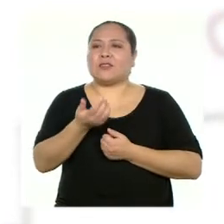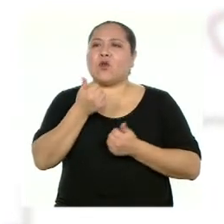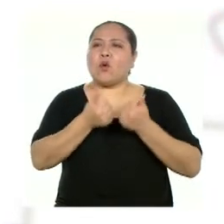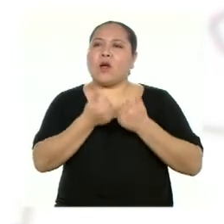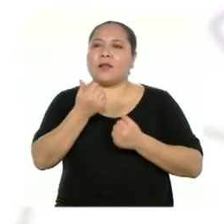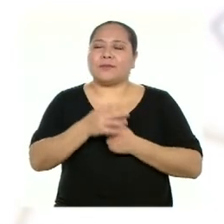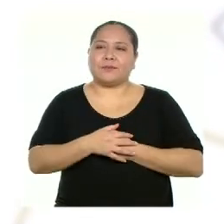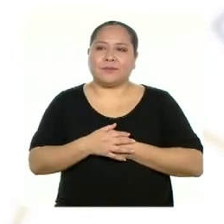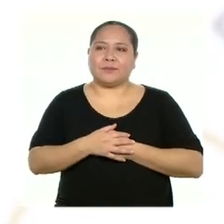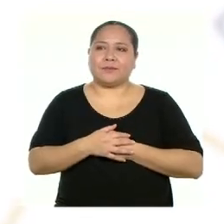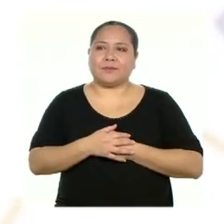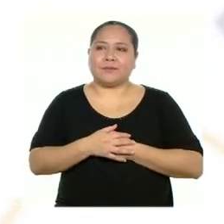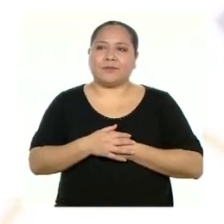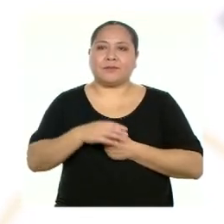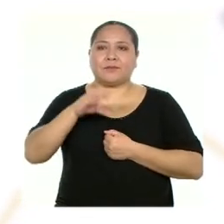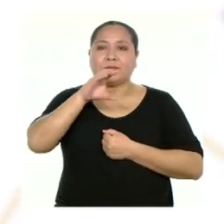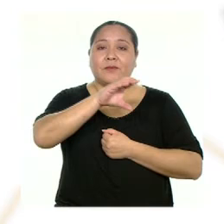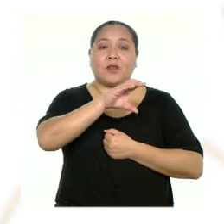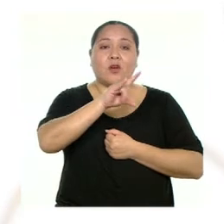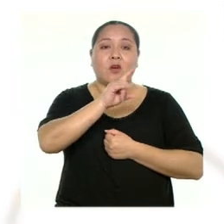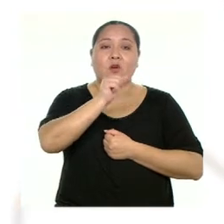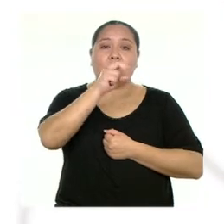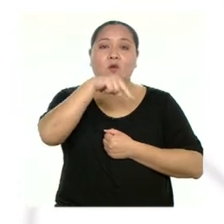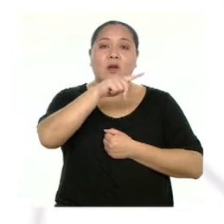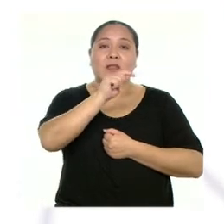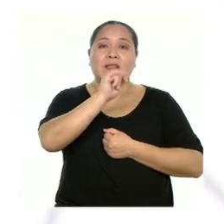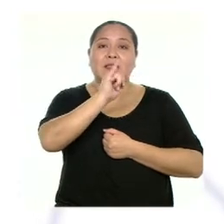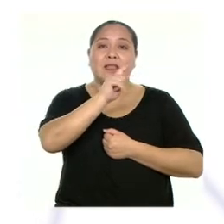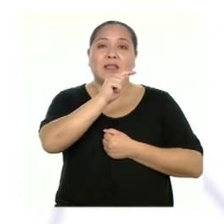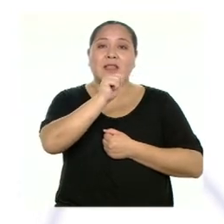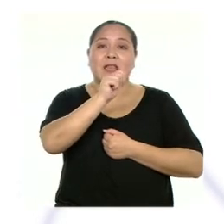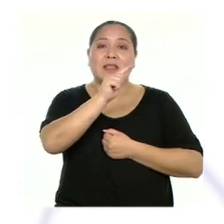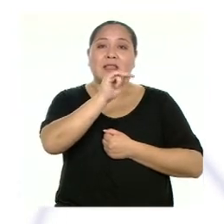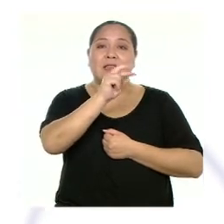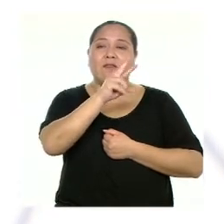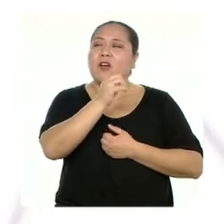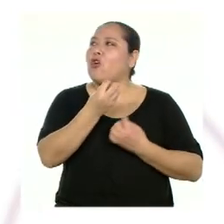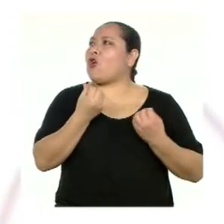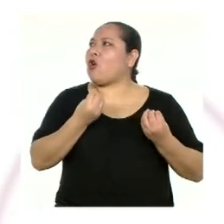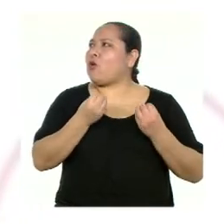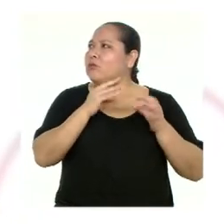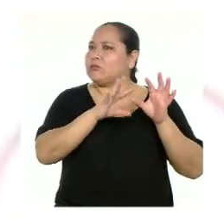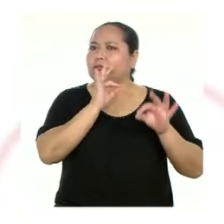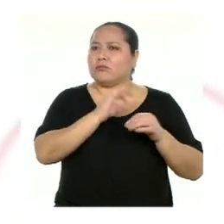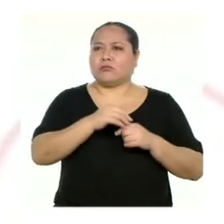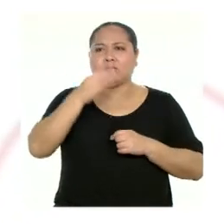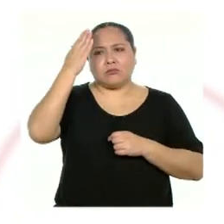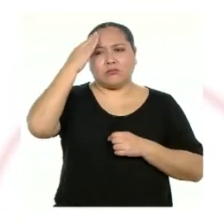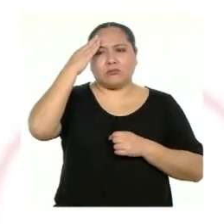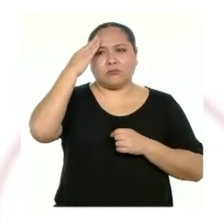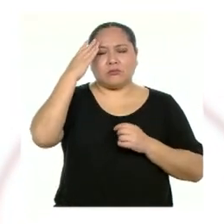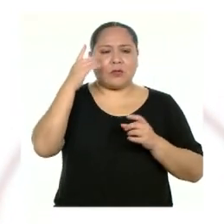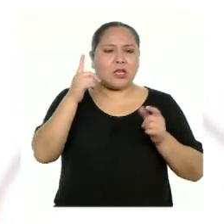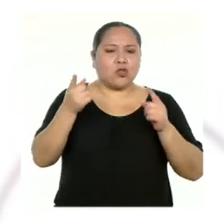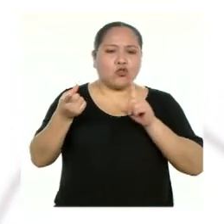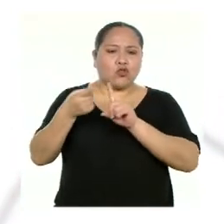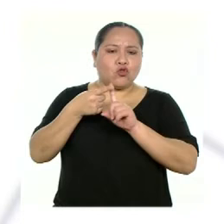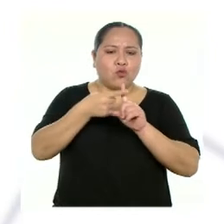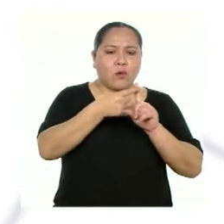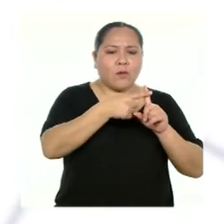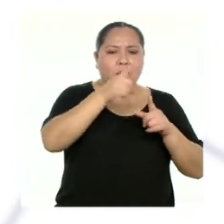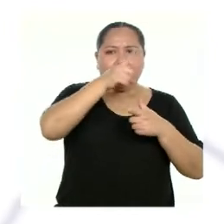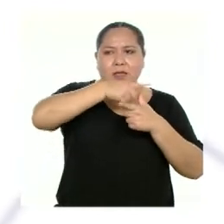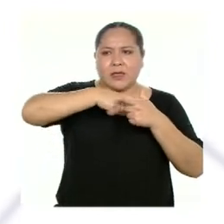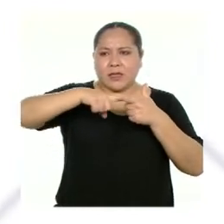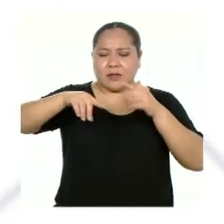es? Cuantitativa. Pero, ¿cómo calculamos su valor? Yo recuerdo que se sumaban todos los datos y se dividía